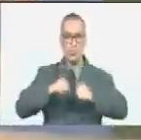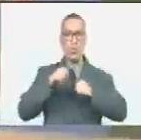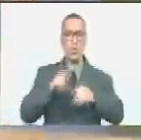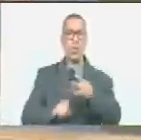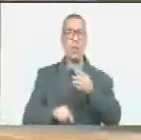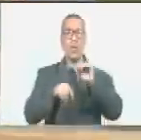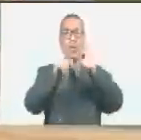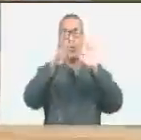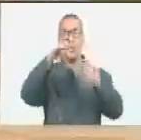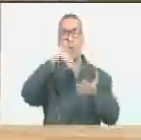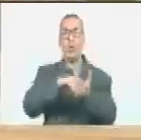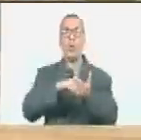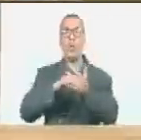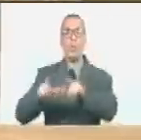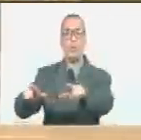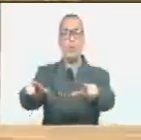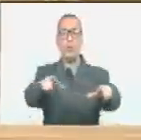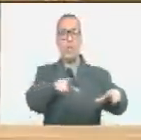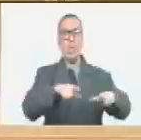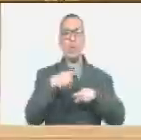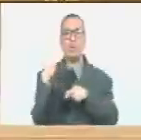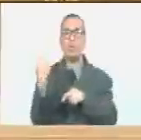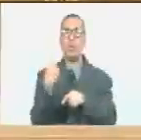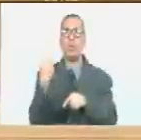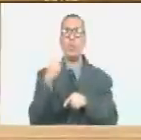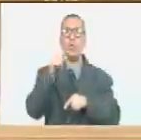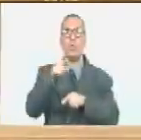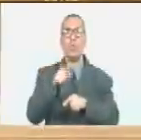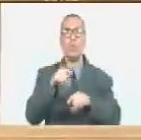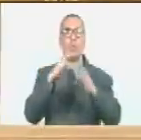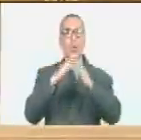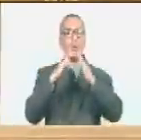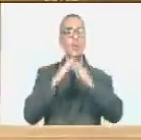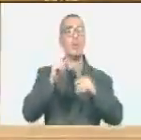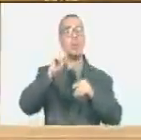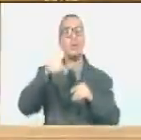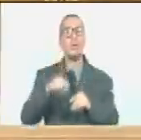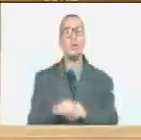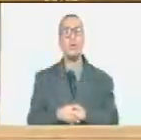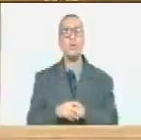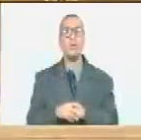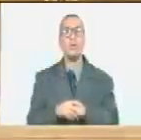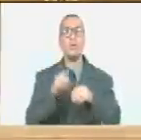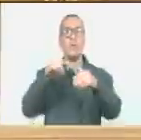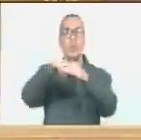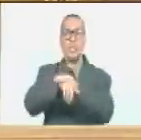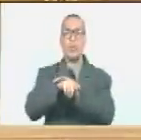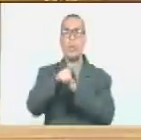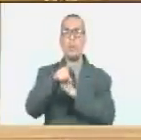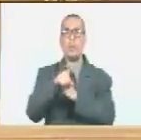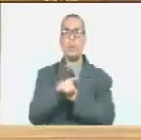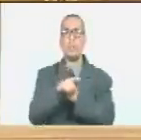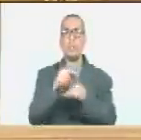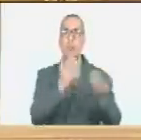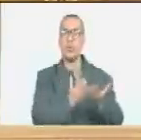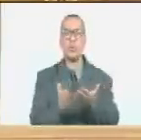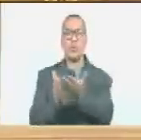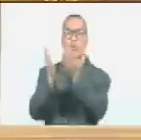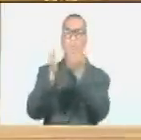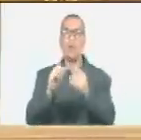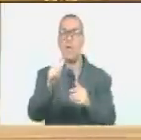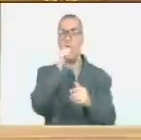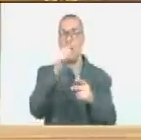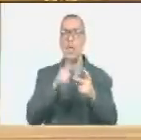de 9.000 hectáreas, que no solo estamos hablando de la vivienda, sino estamos hablando del acceso de los servicios,